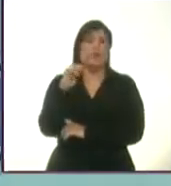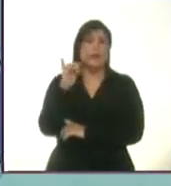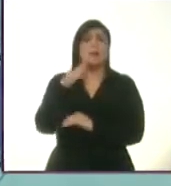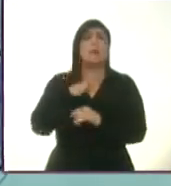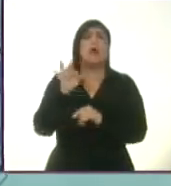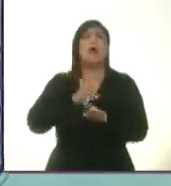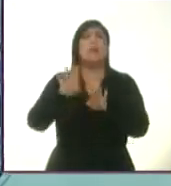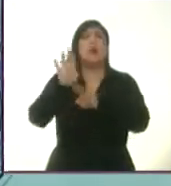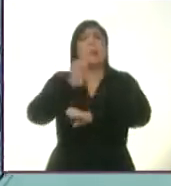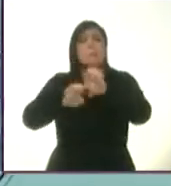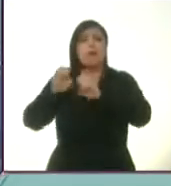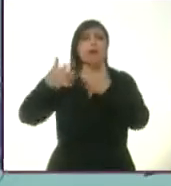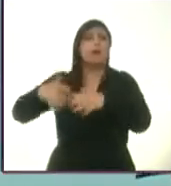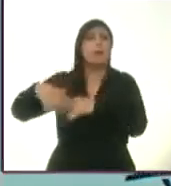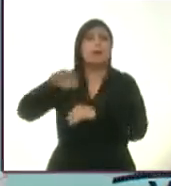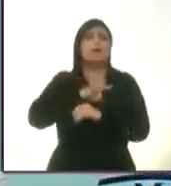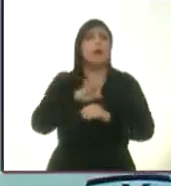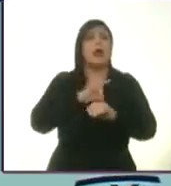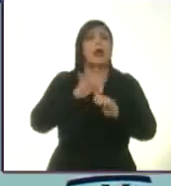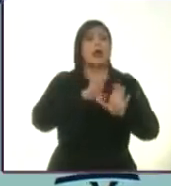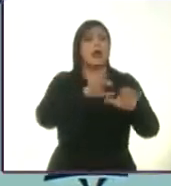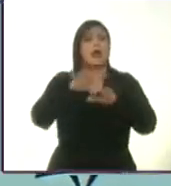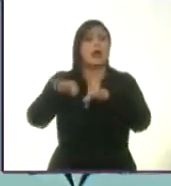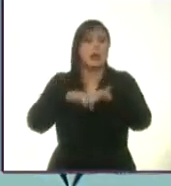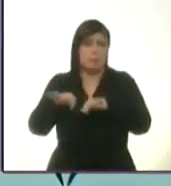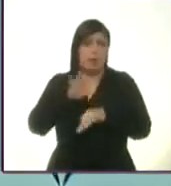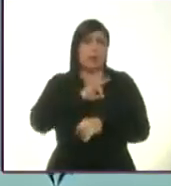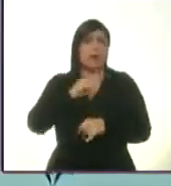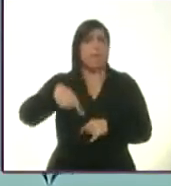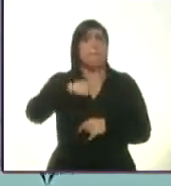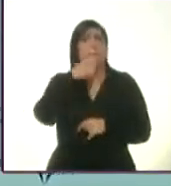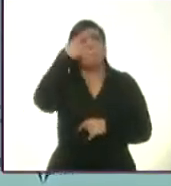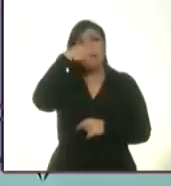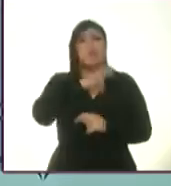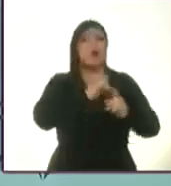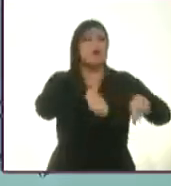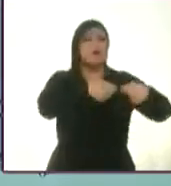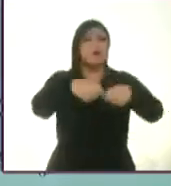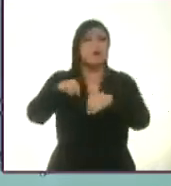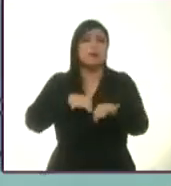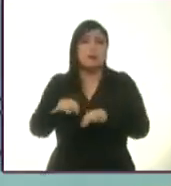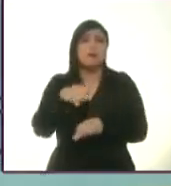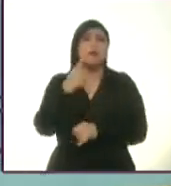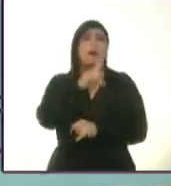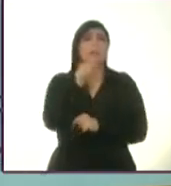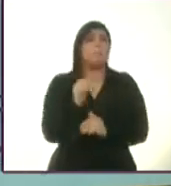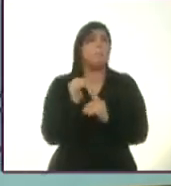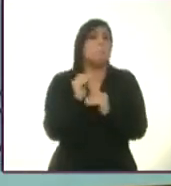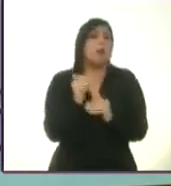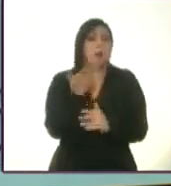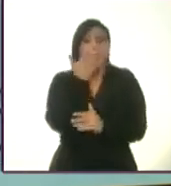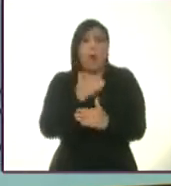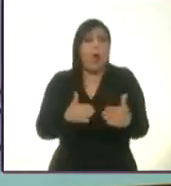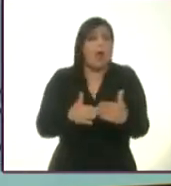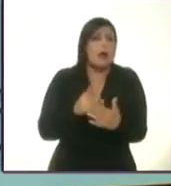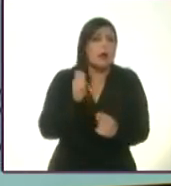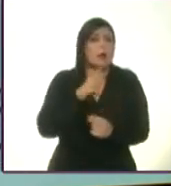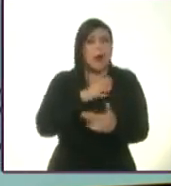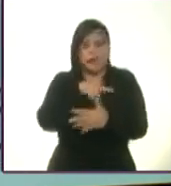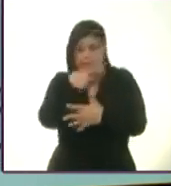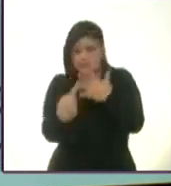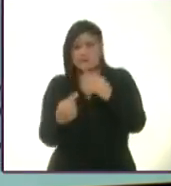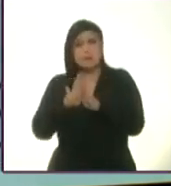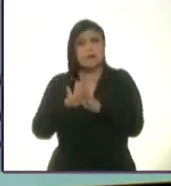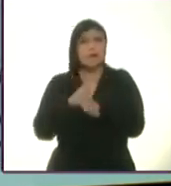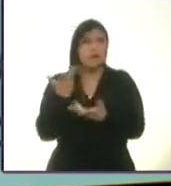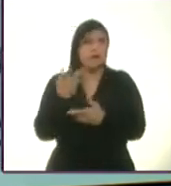privadas que contraten y hagan sus contrataciones para poder dar empleo y con eso limitan al trabajador es necesario que hagamos